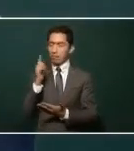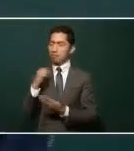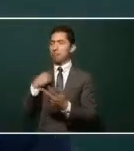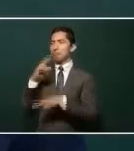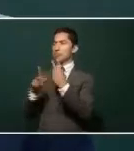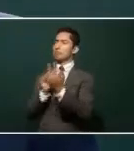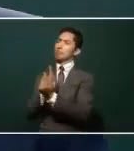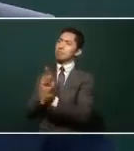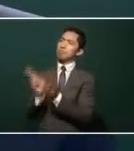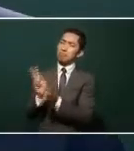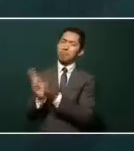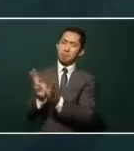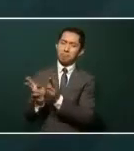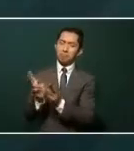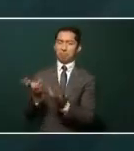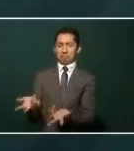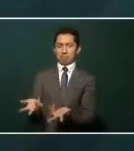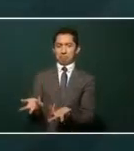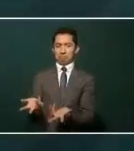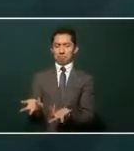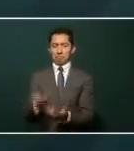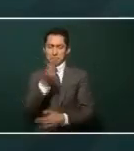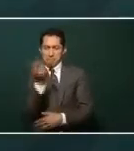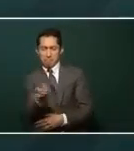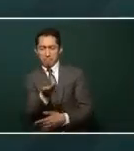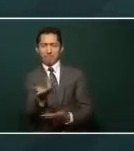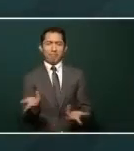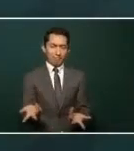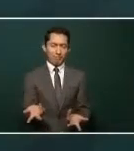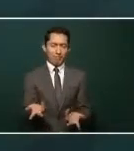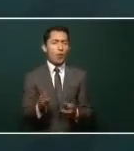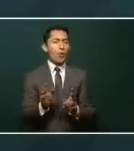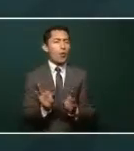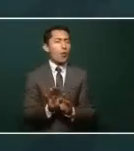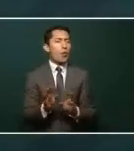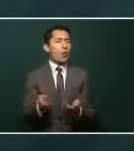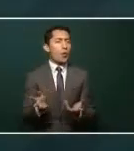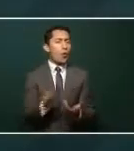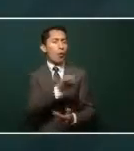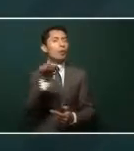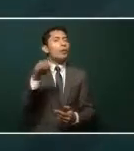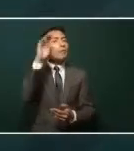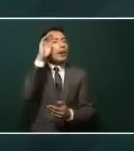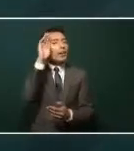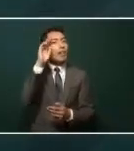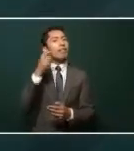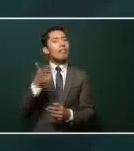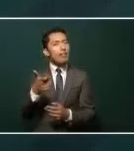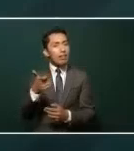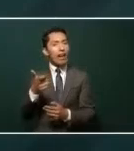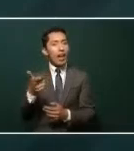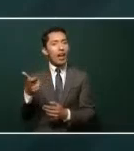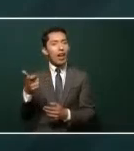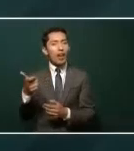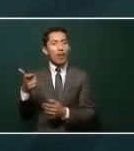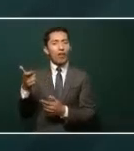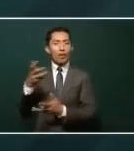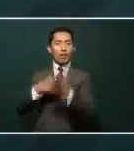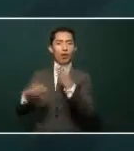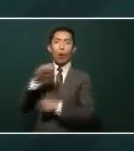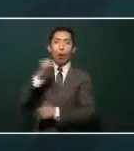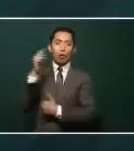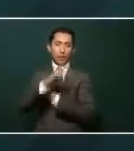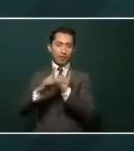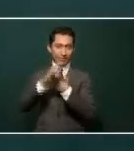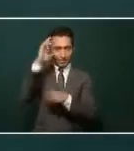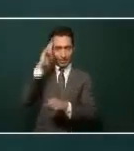entonces de dónde sale que se cae en la inversión extranjera pero